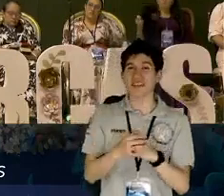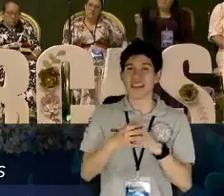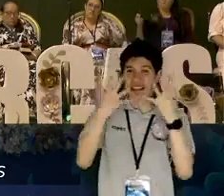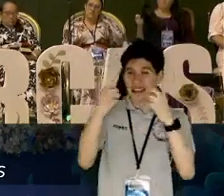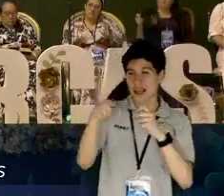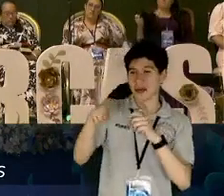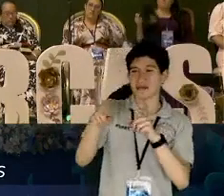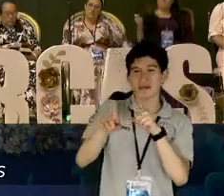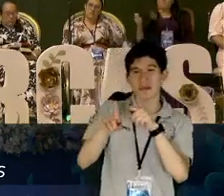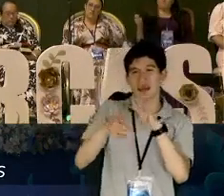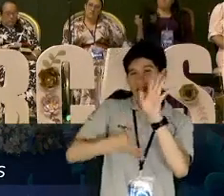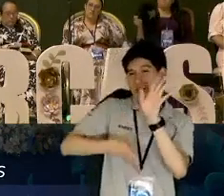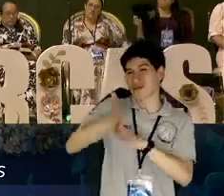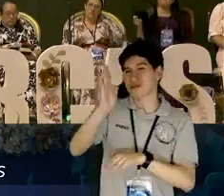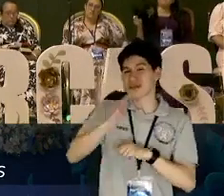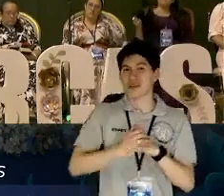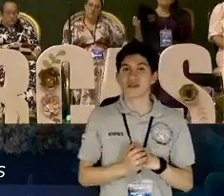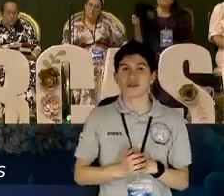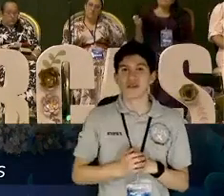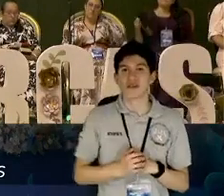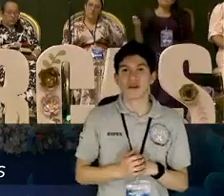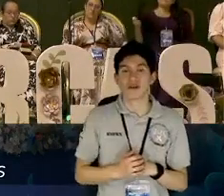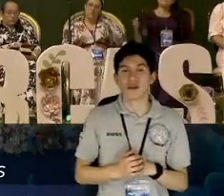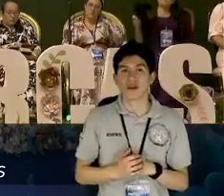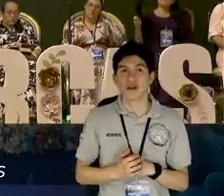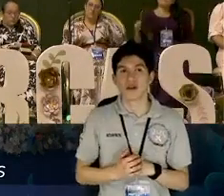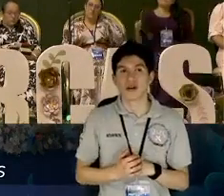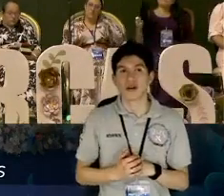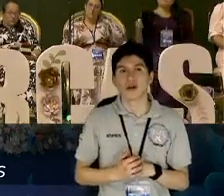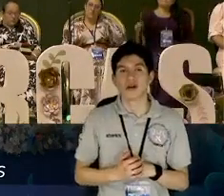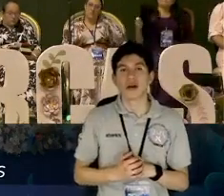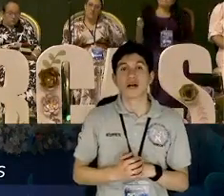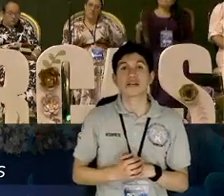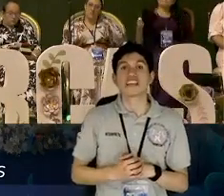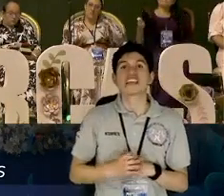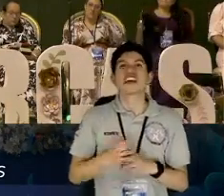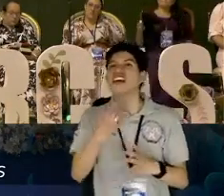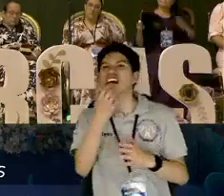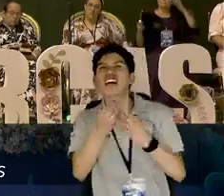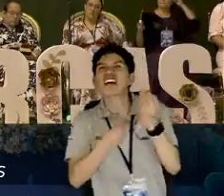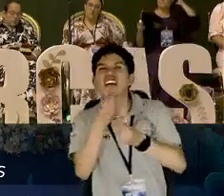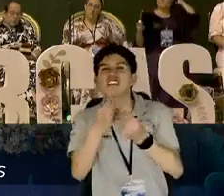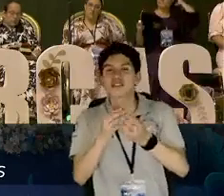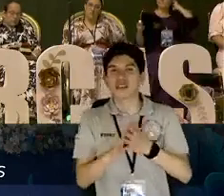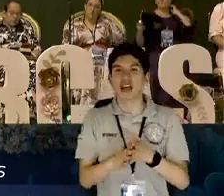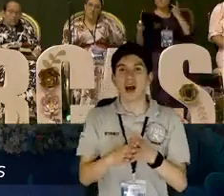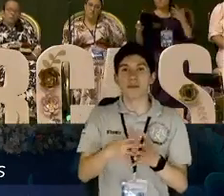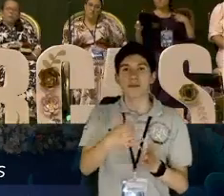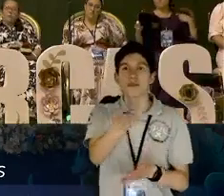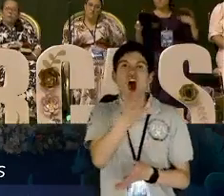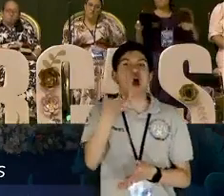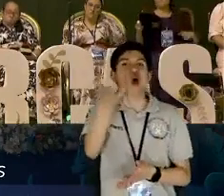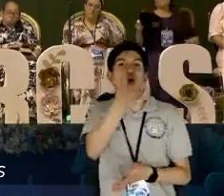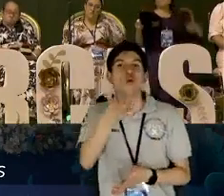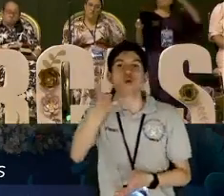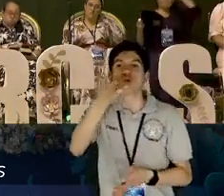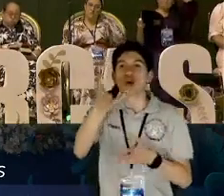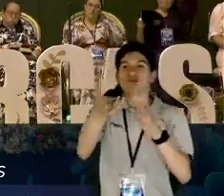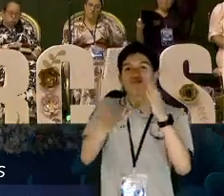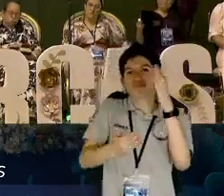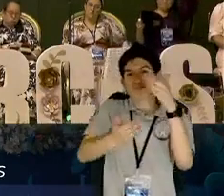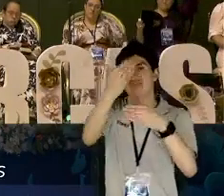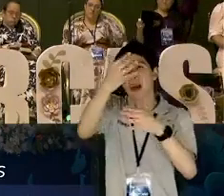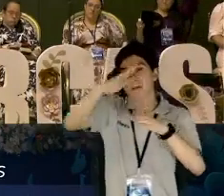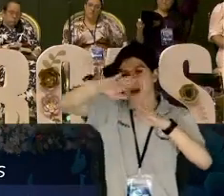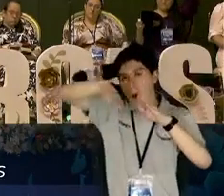más, dejaba que su copa comenzara a quedar vacía, y era sinónimo de que quería que se fuera. Pero